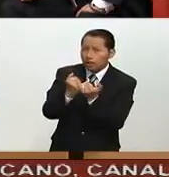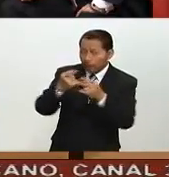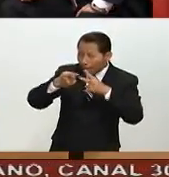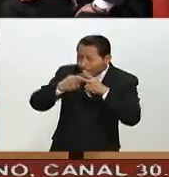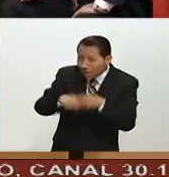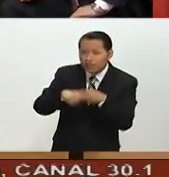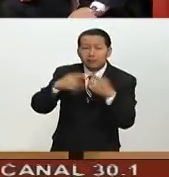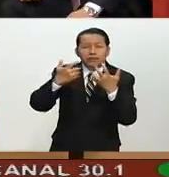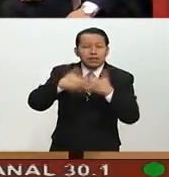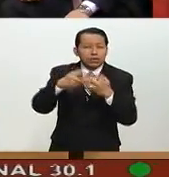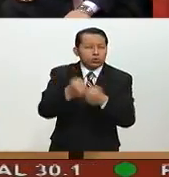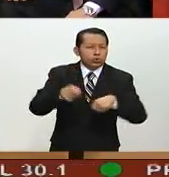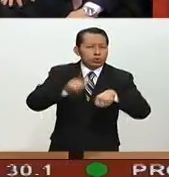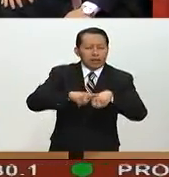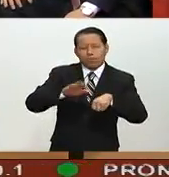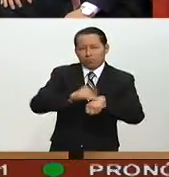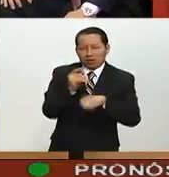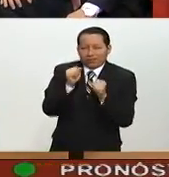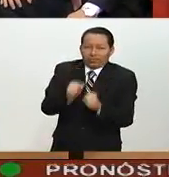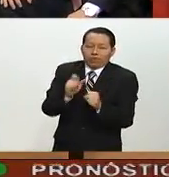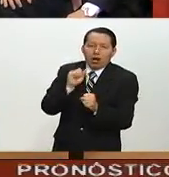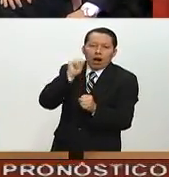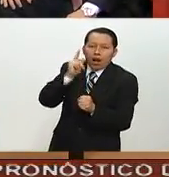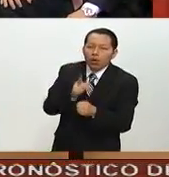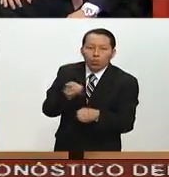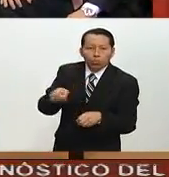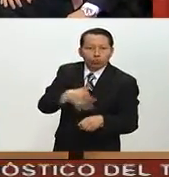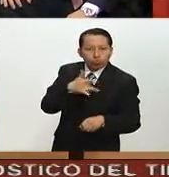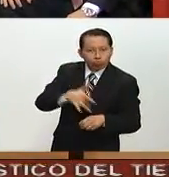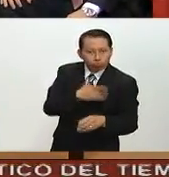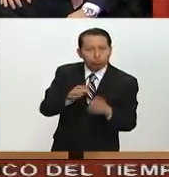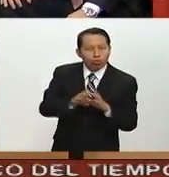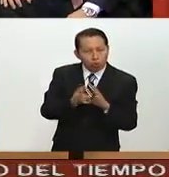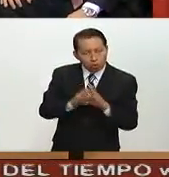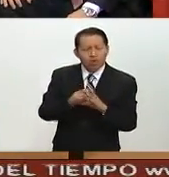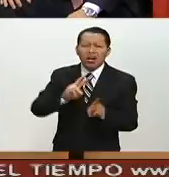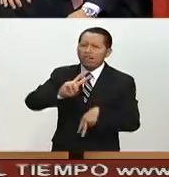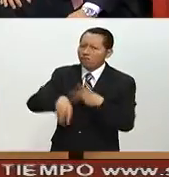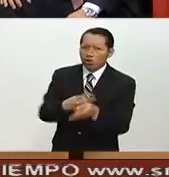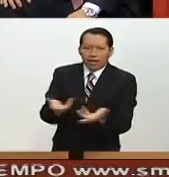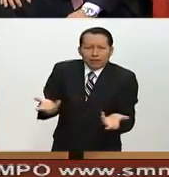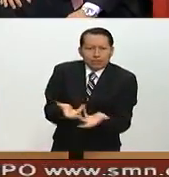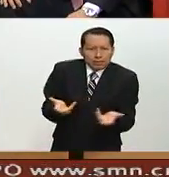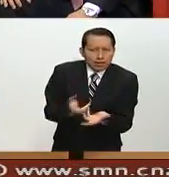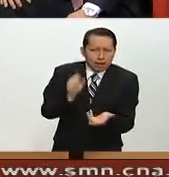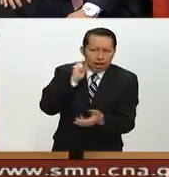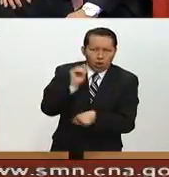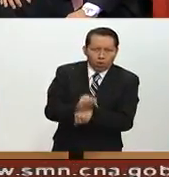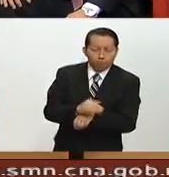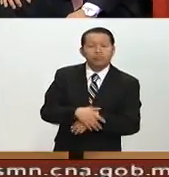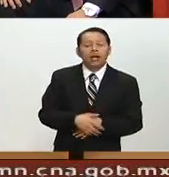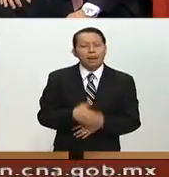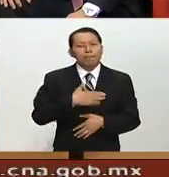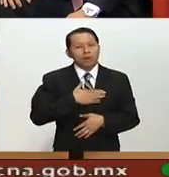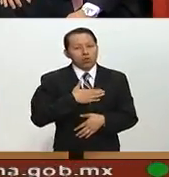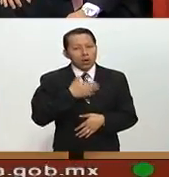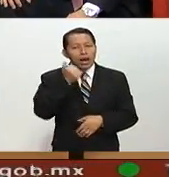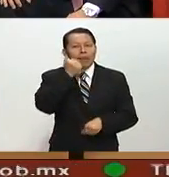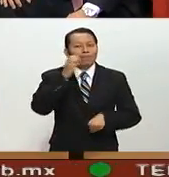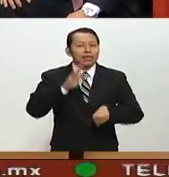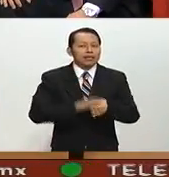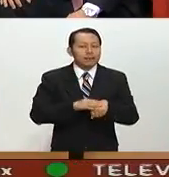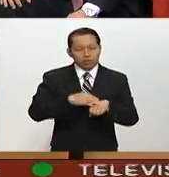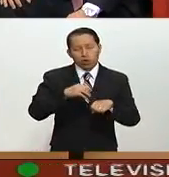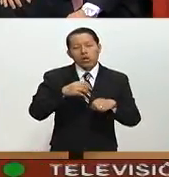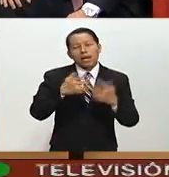social, porque seguramente hubo algo que dijiste, bueno, voy a hacer algo por los demás, me imagino, claro, ¿no? Pues yo estudié administración de empresa